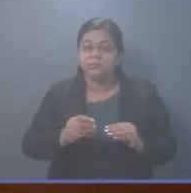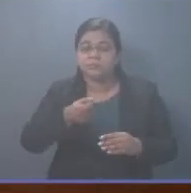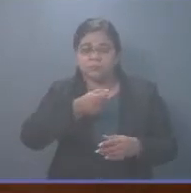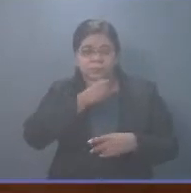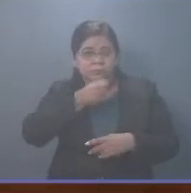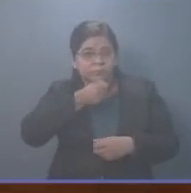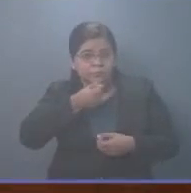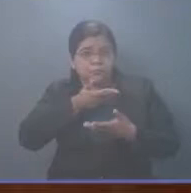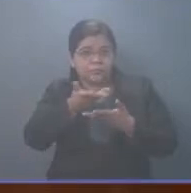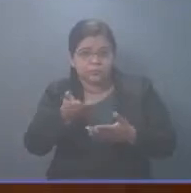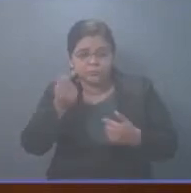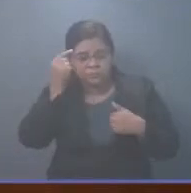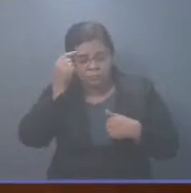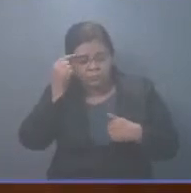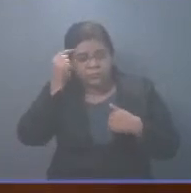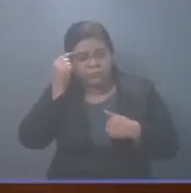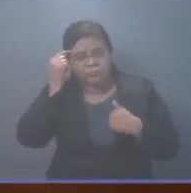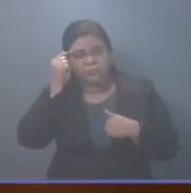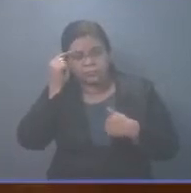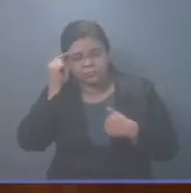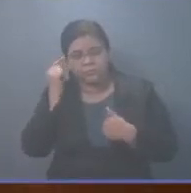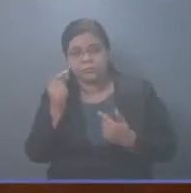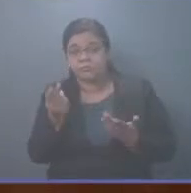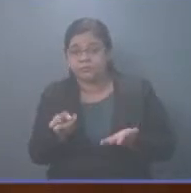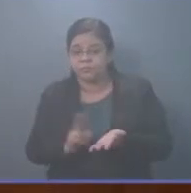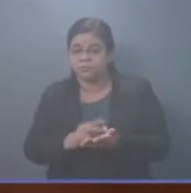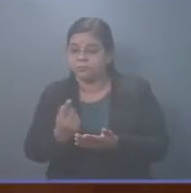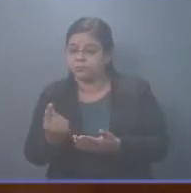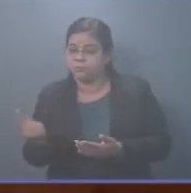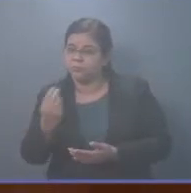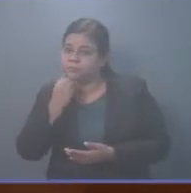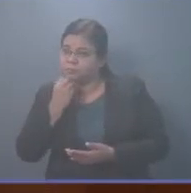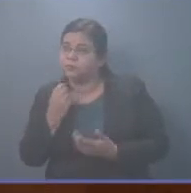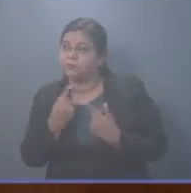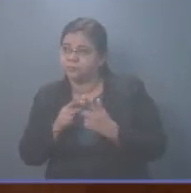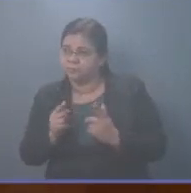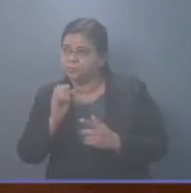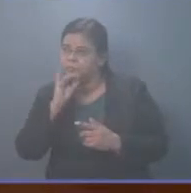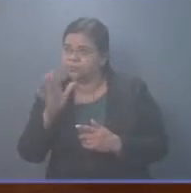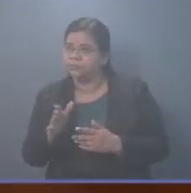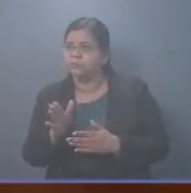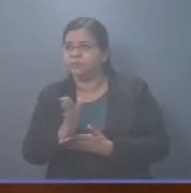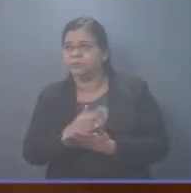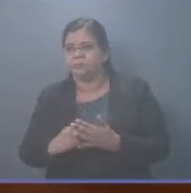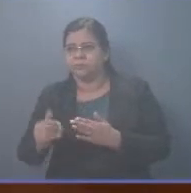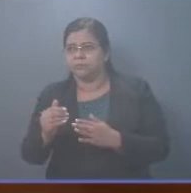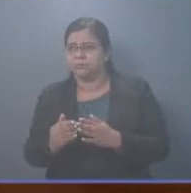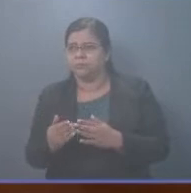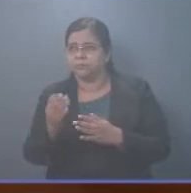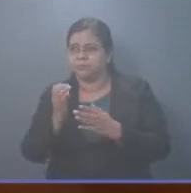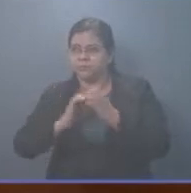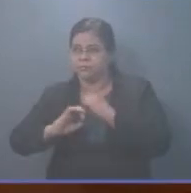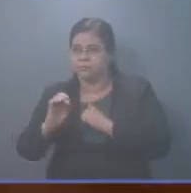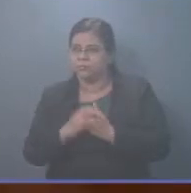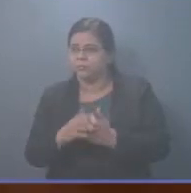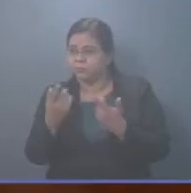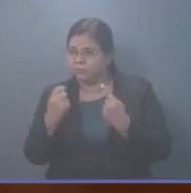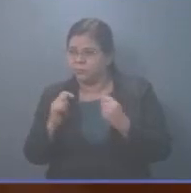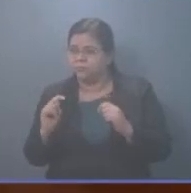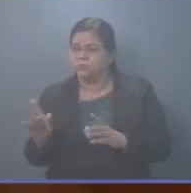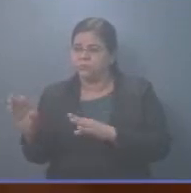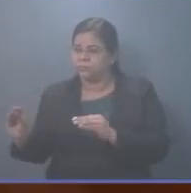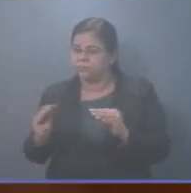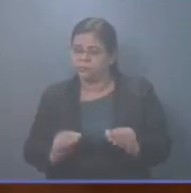sensibilización para el buen trato, puesto que dicha actividad podría entenderse comprendida como parte de las estrategias para procurar la efectiva